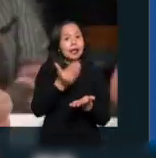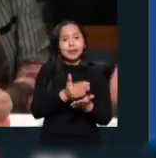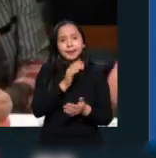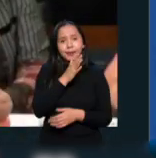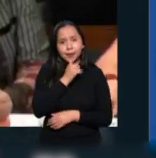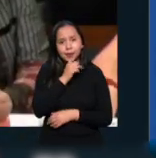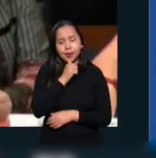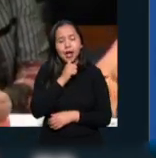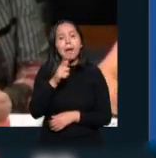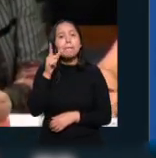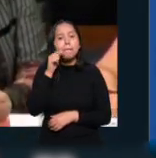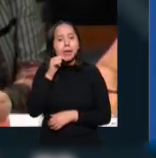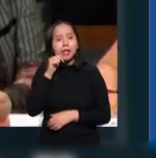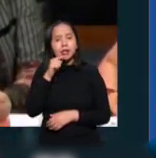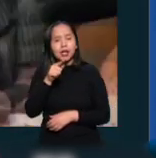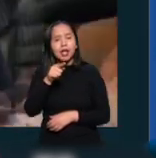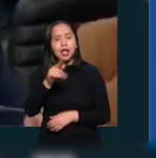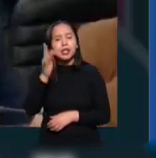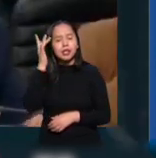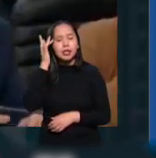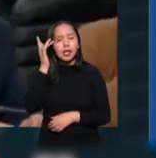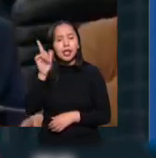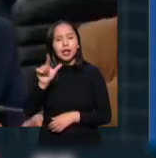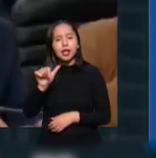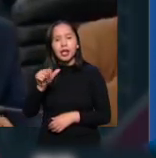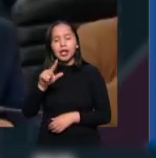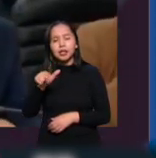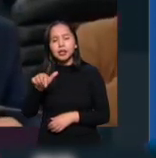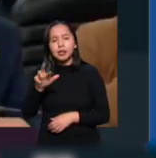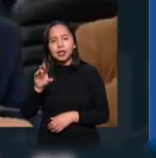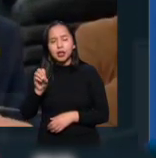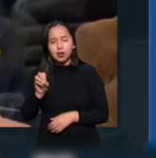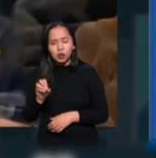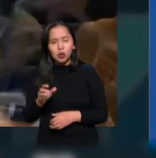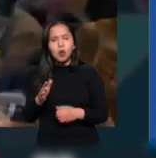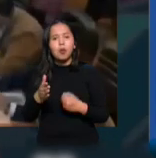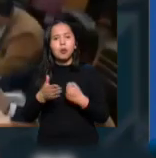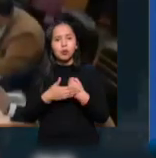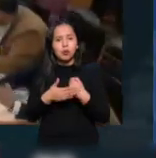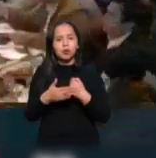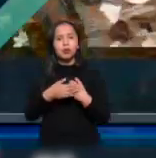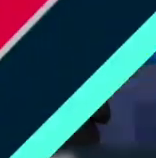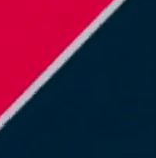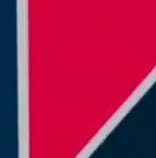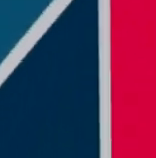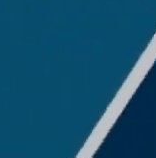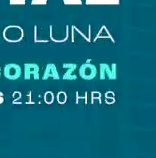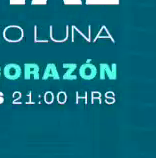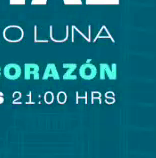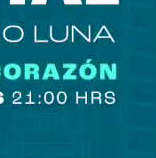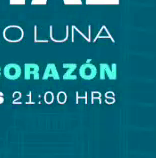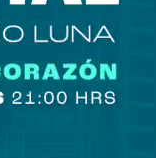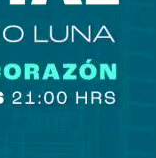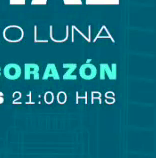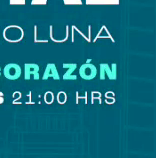Se prevé que mañana el Pleno de San Lázaro discuta y apruebe esta reforma constitucional.